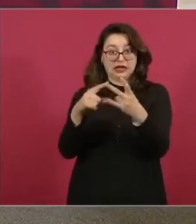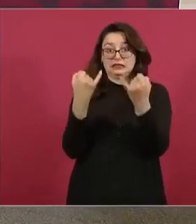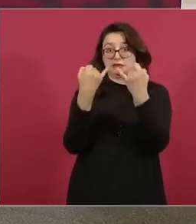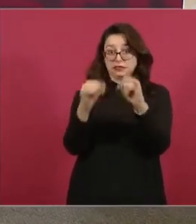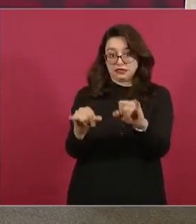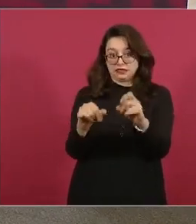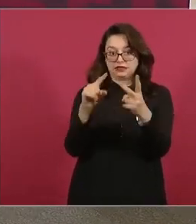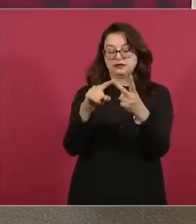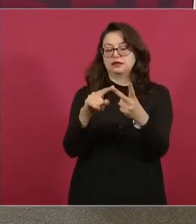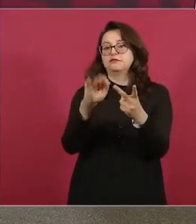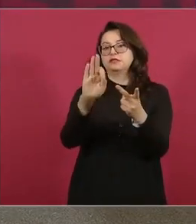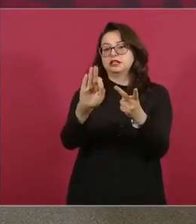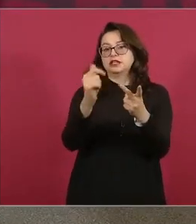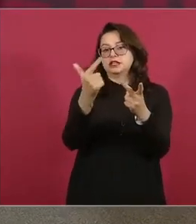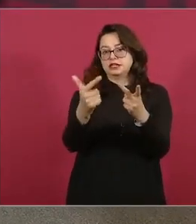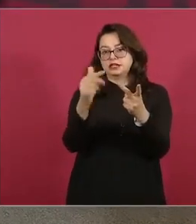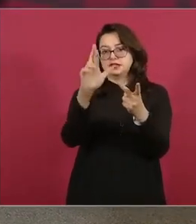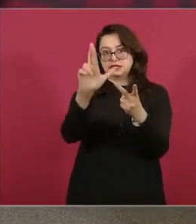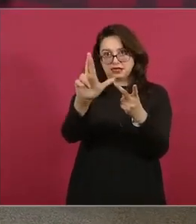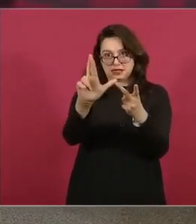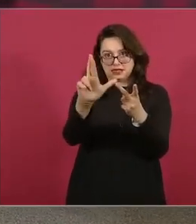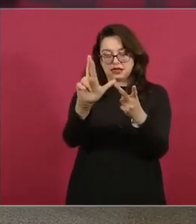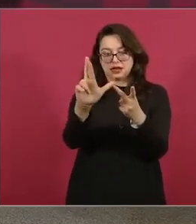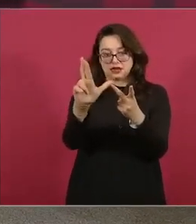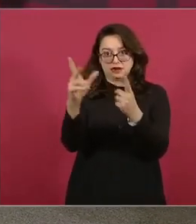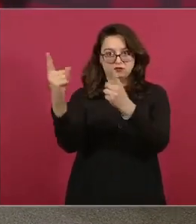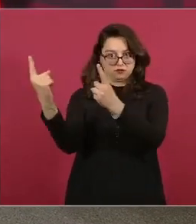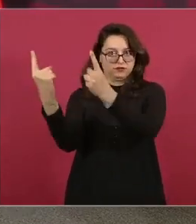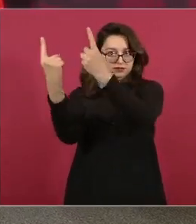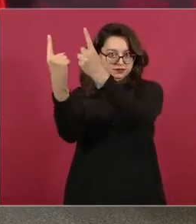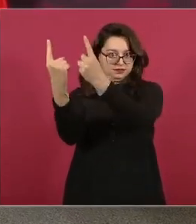República, si existe